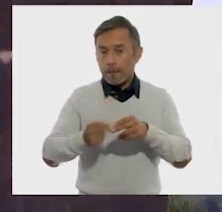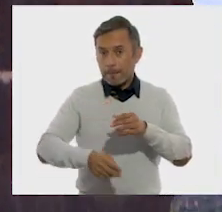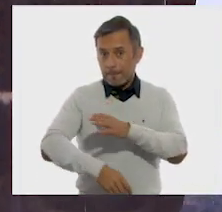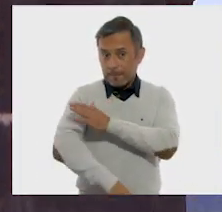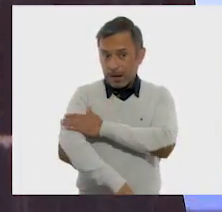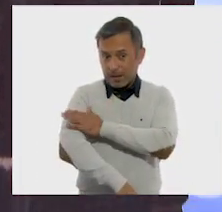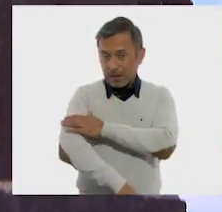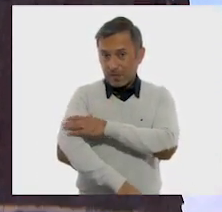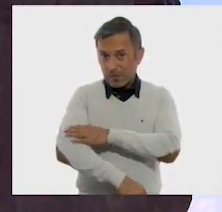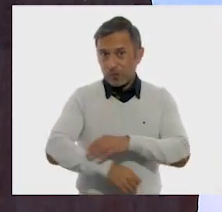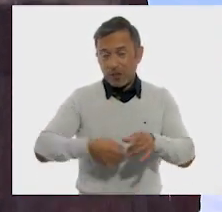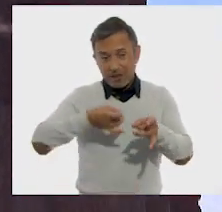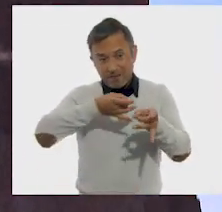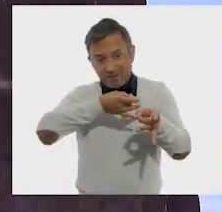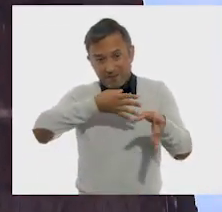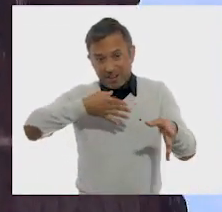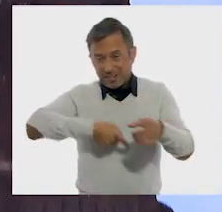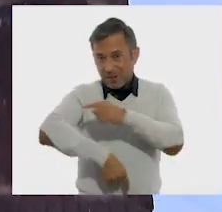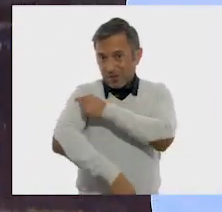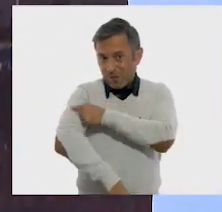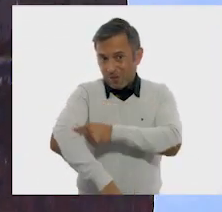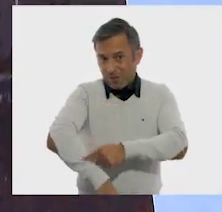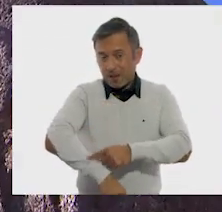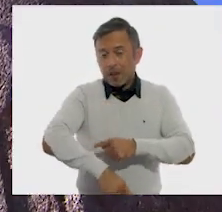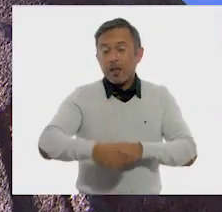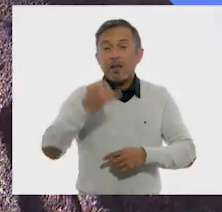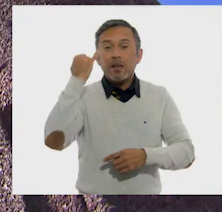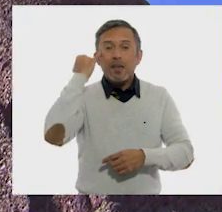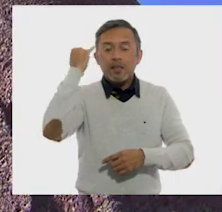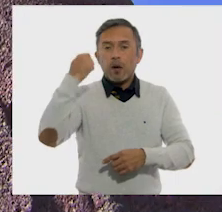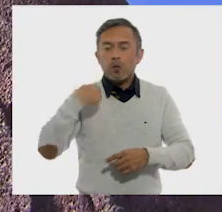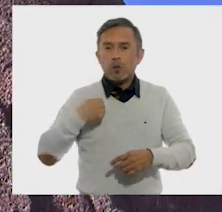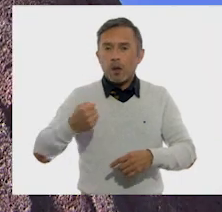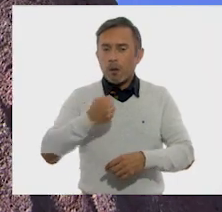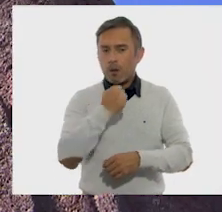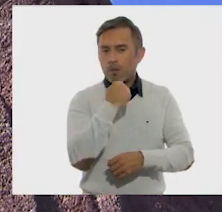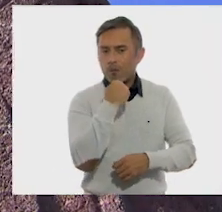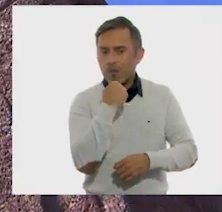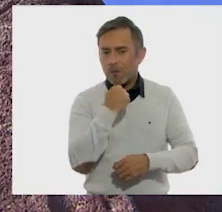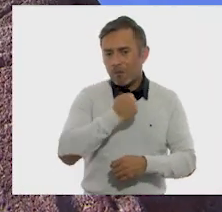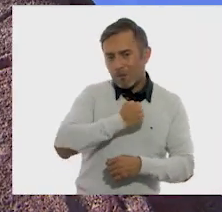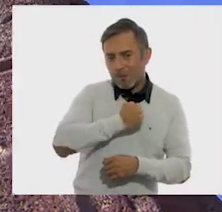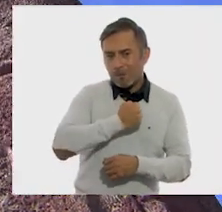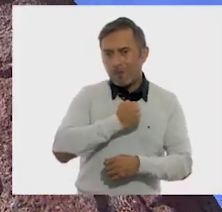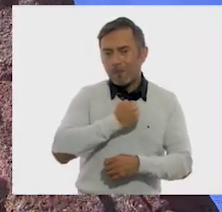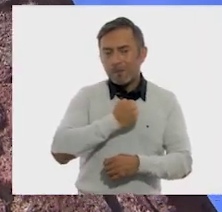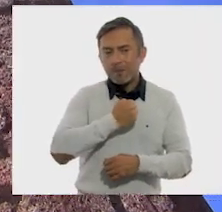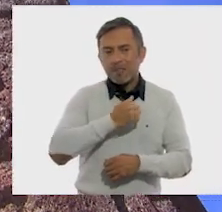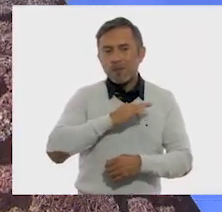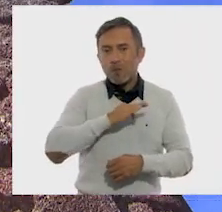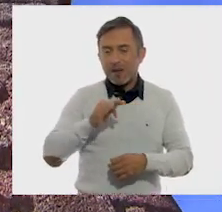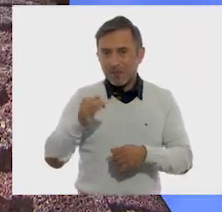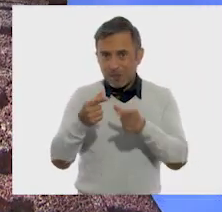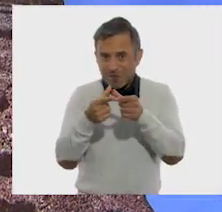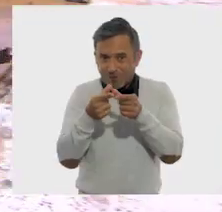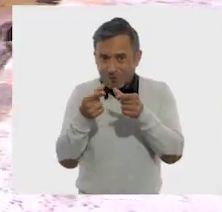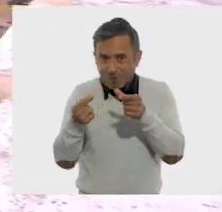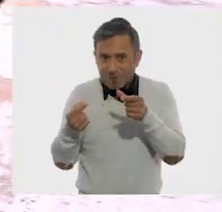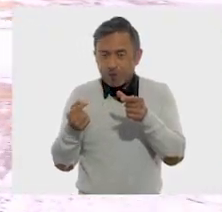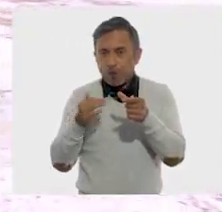tú colocas la flecha. Imagínate tú con un movimiento de cadera, y el mismo brazo te permite que la punta de proyectil